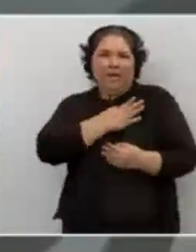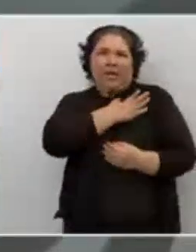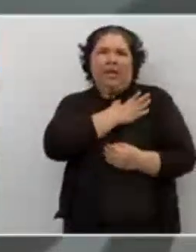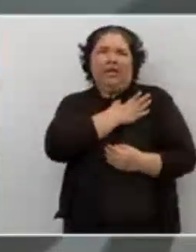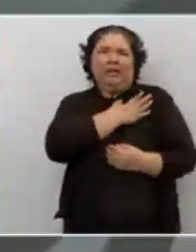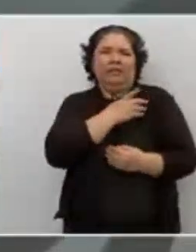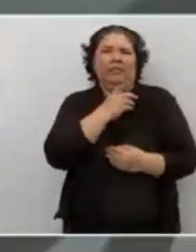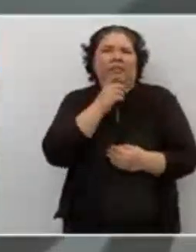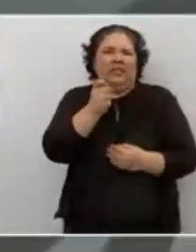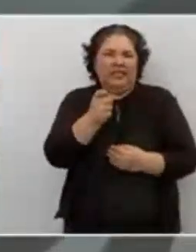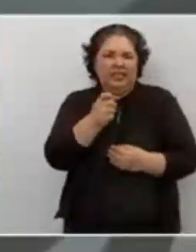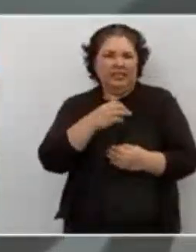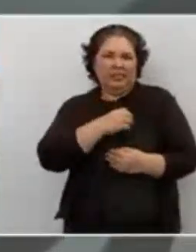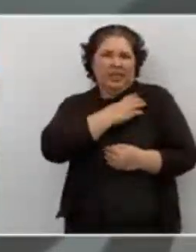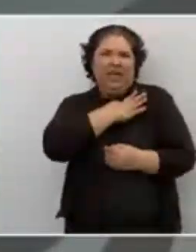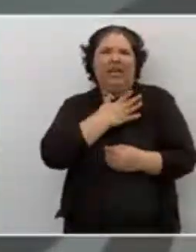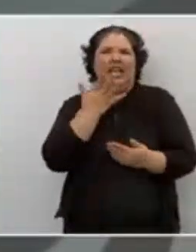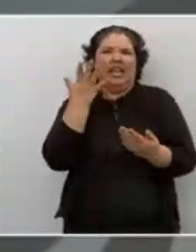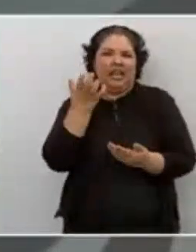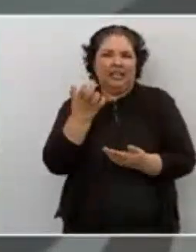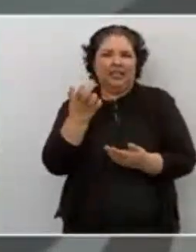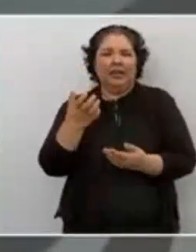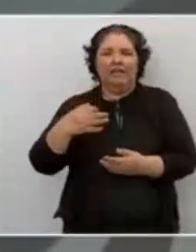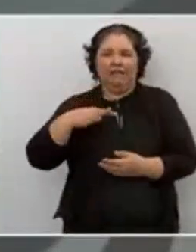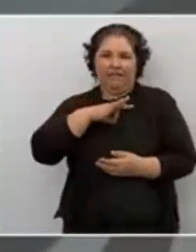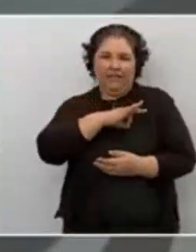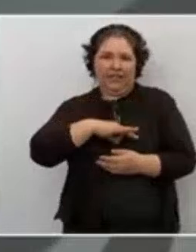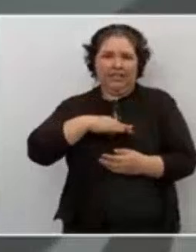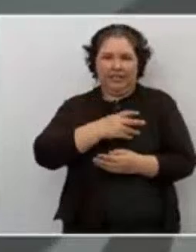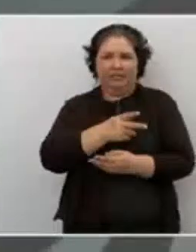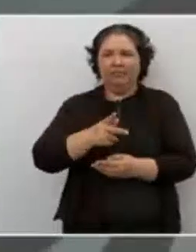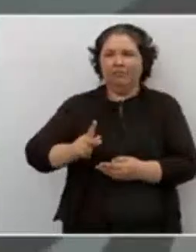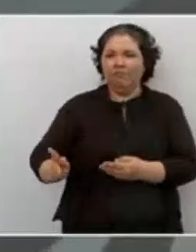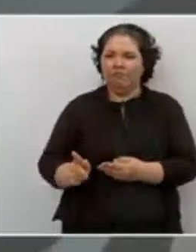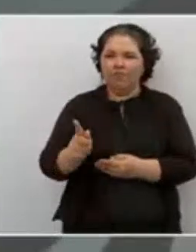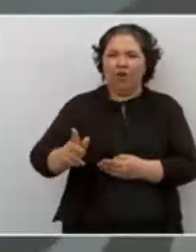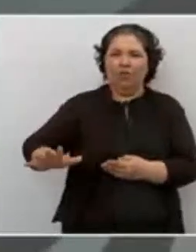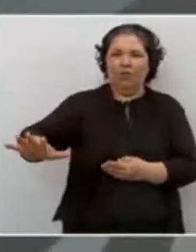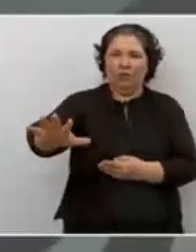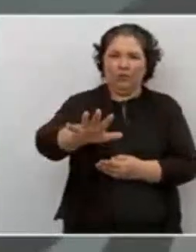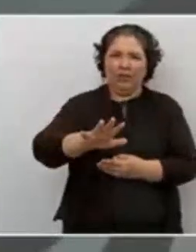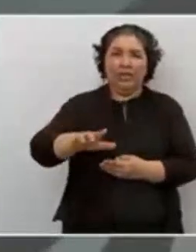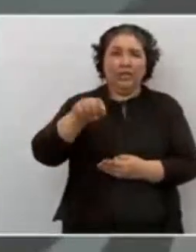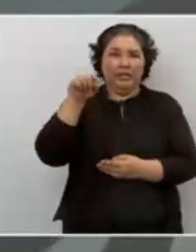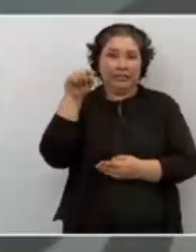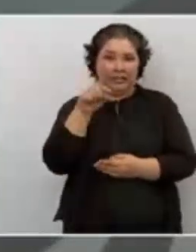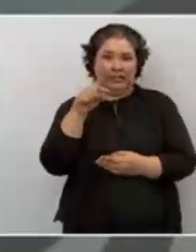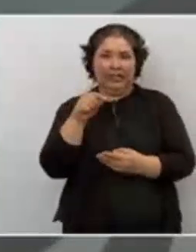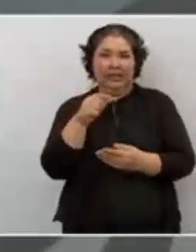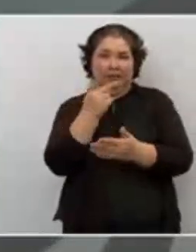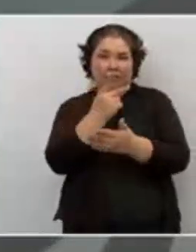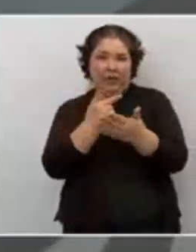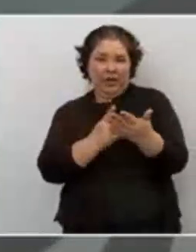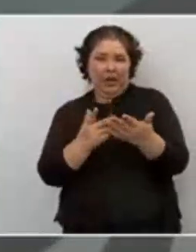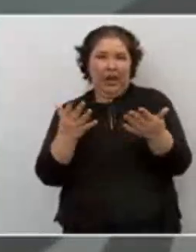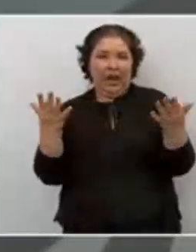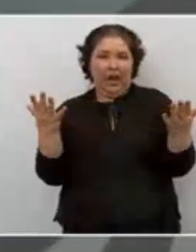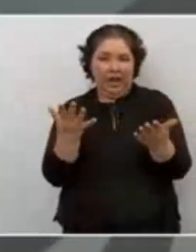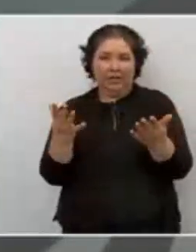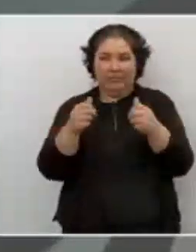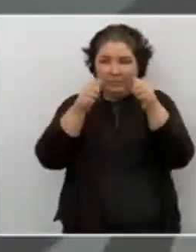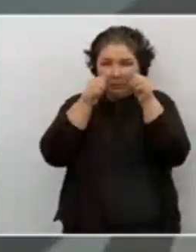bienestar es la felicidad del pueblo. Y vamos desde este programa a generar la atención